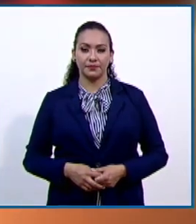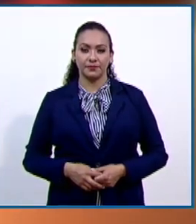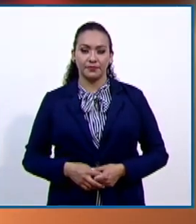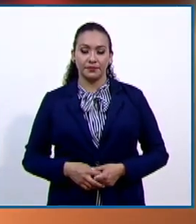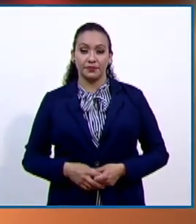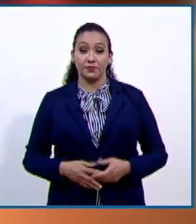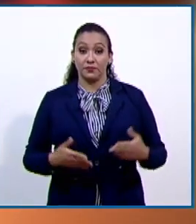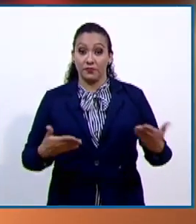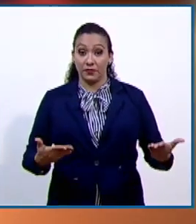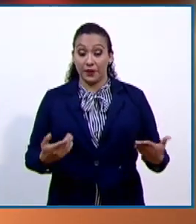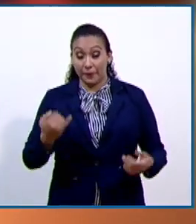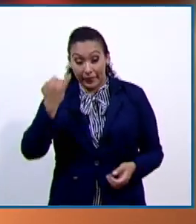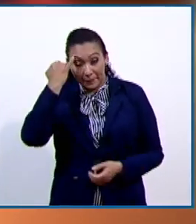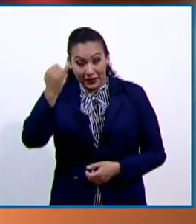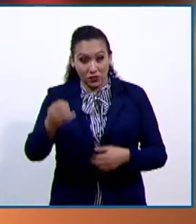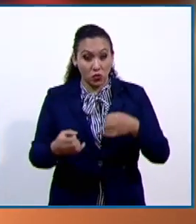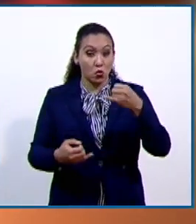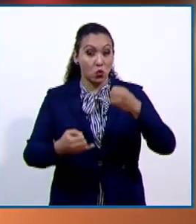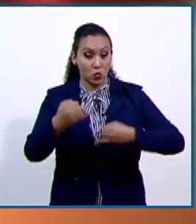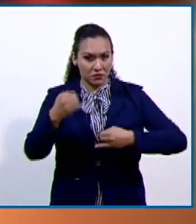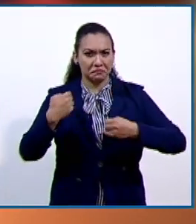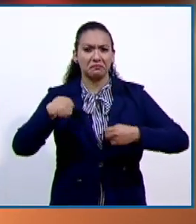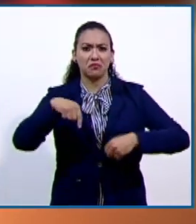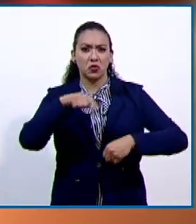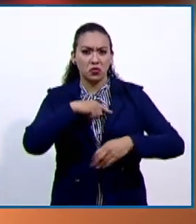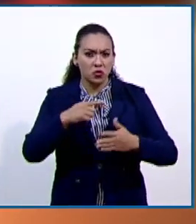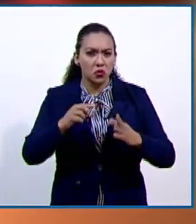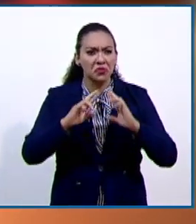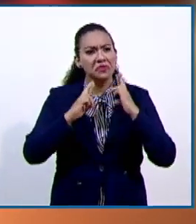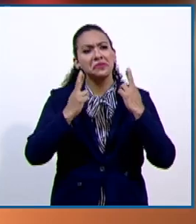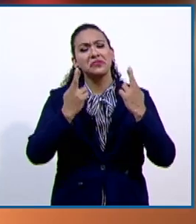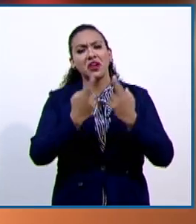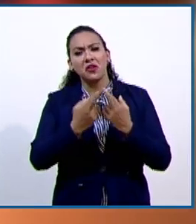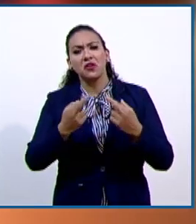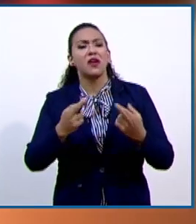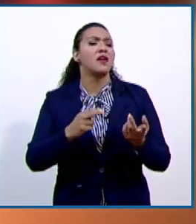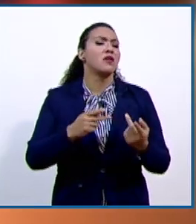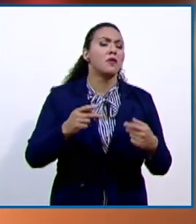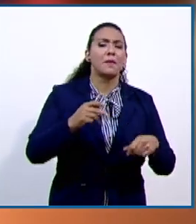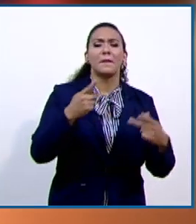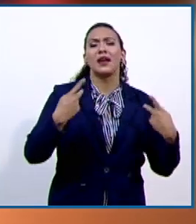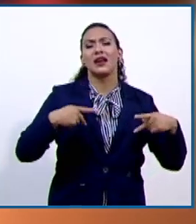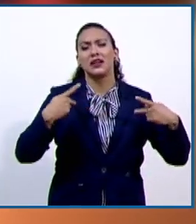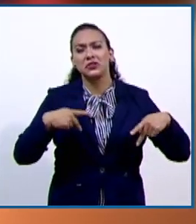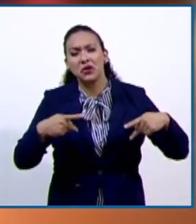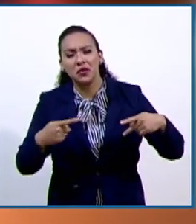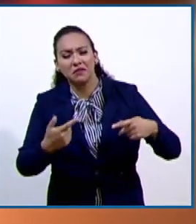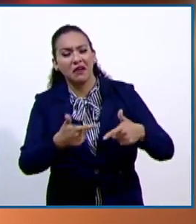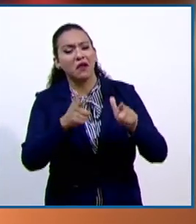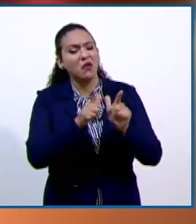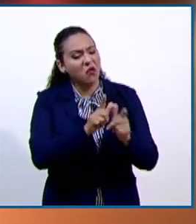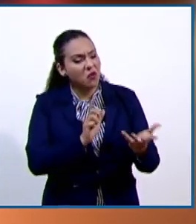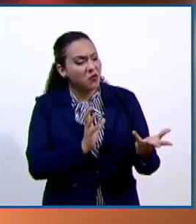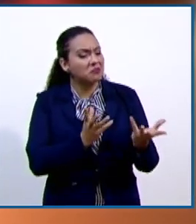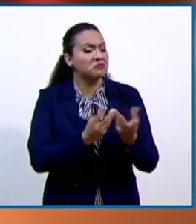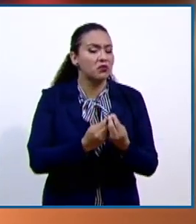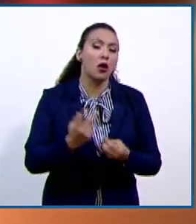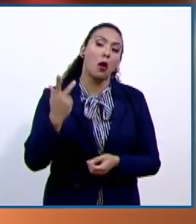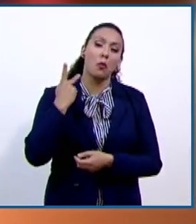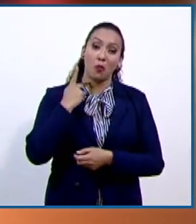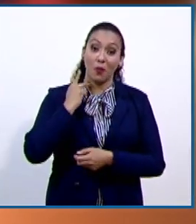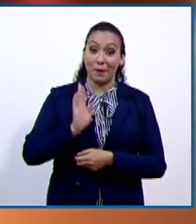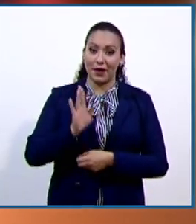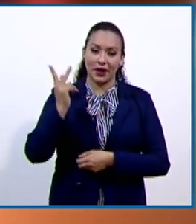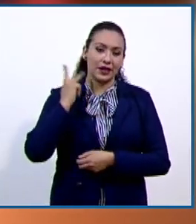Si las y los juzgadores salimos a la calle, nos reunimos con grupos políticos, con